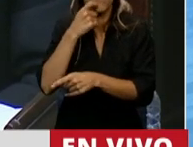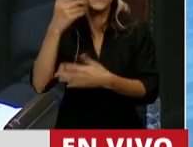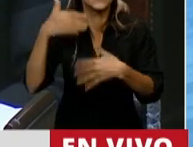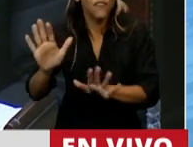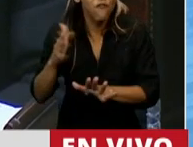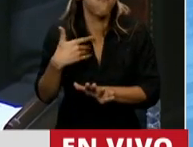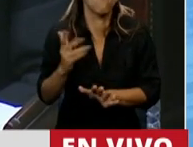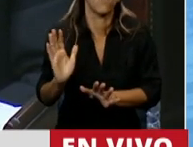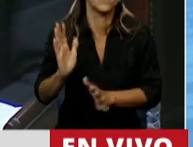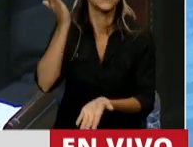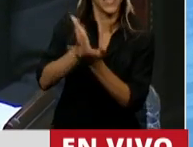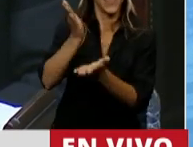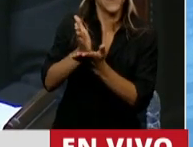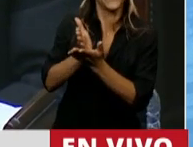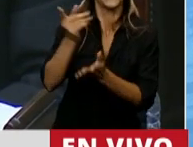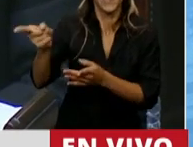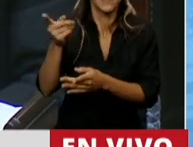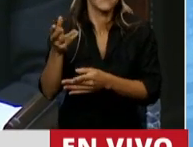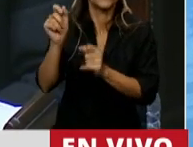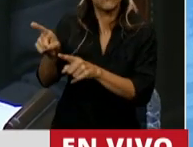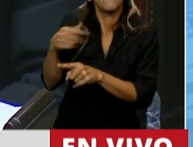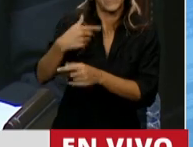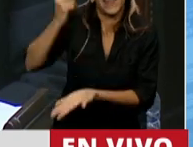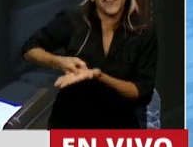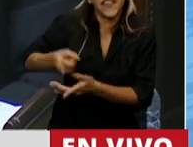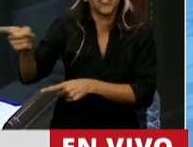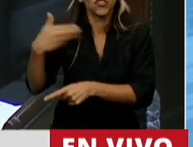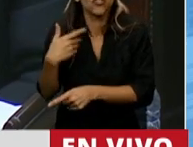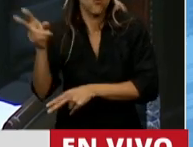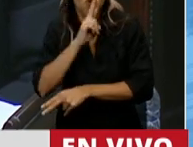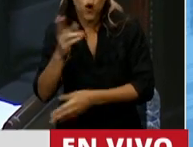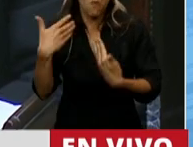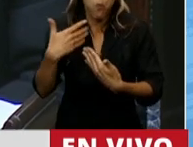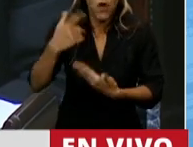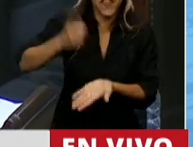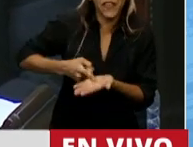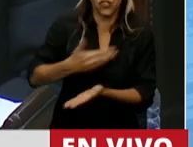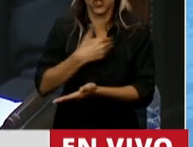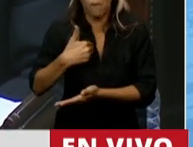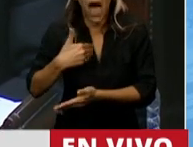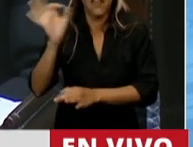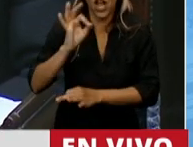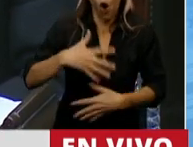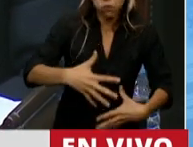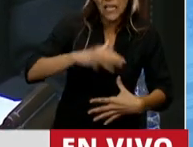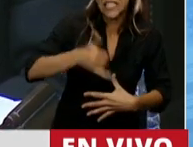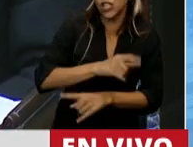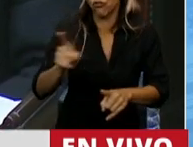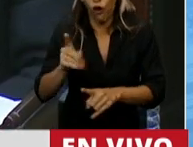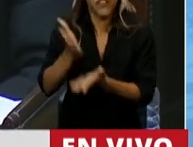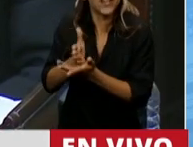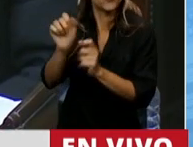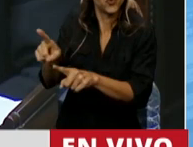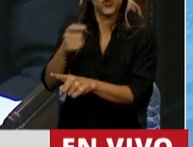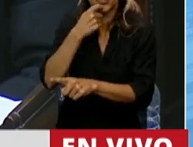es vulnerado cuando se obstaculizan los medios a través de los cuales una mujer puede ejercer el derecho a controlar su fecundidad. Ante estas